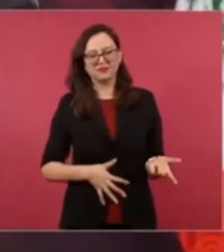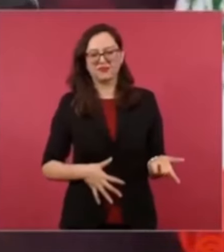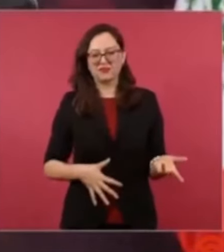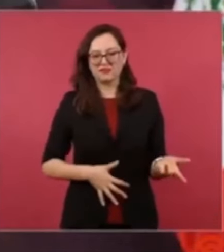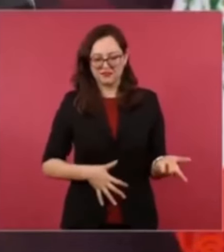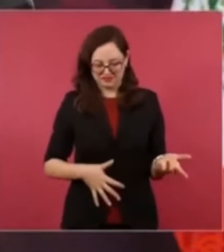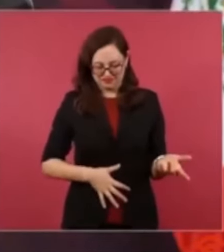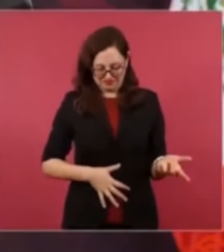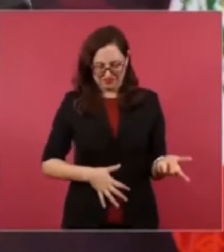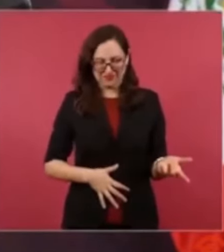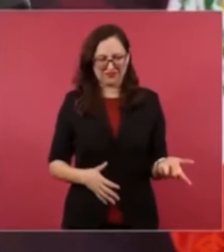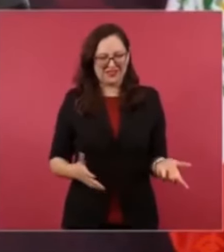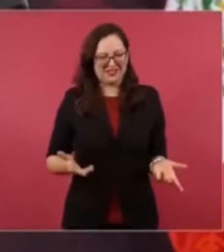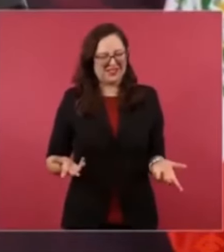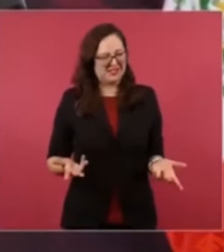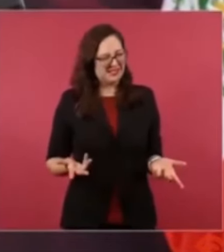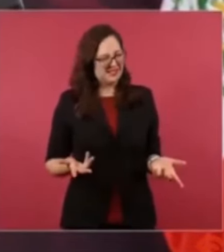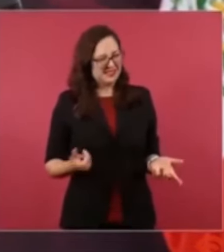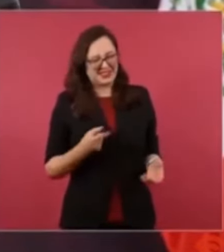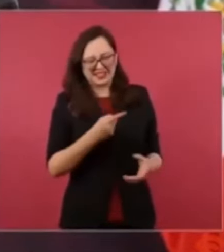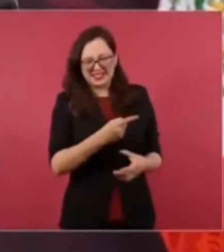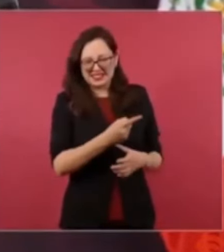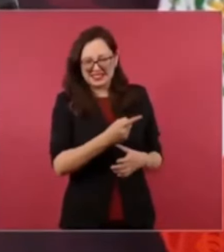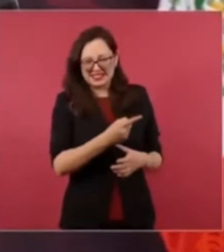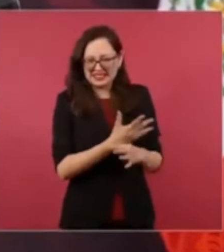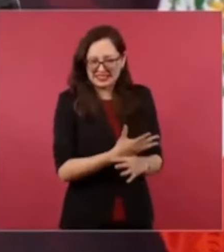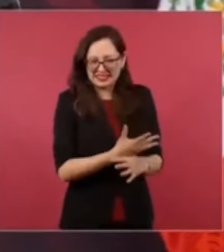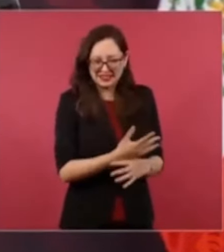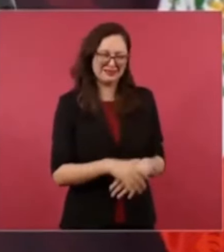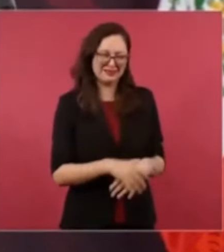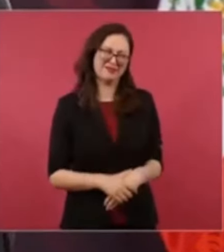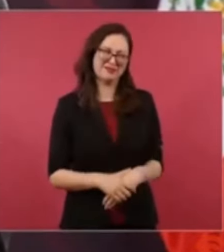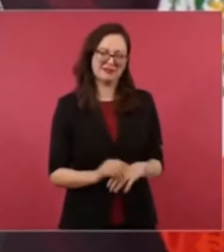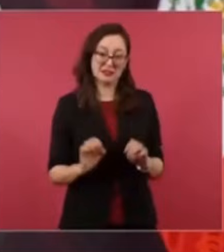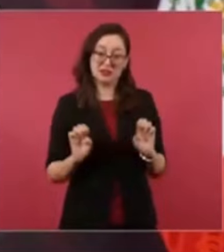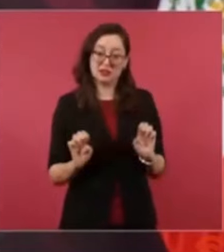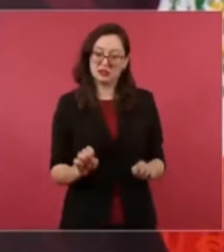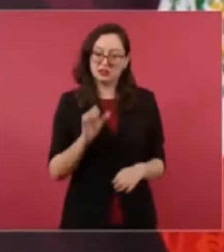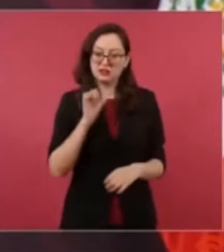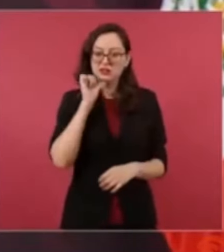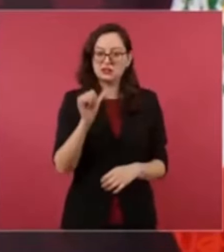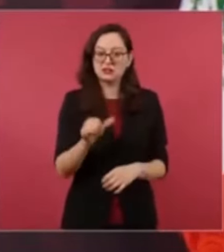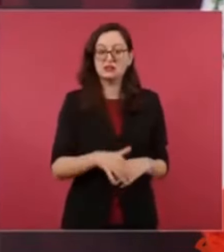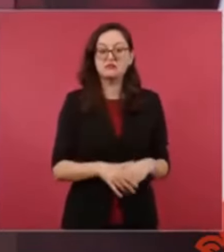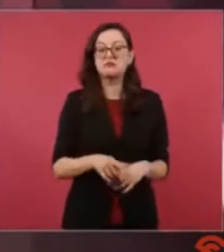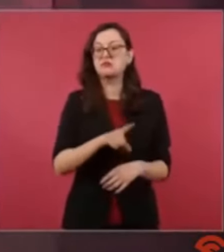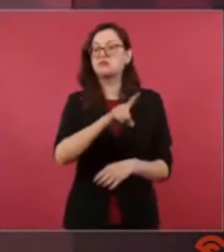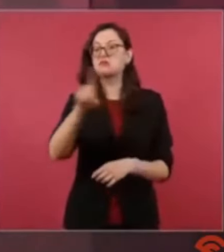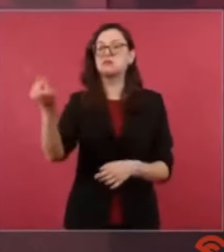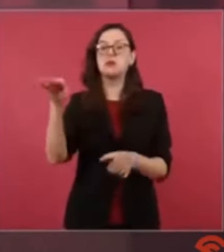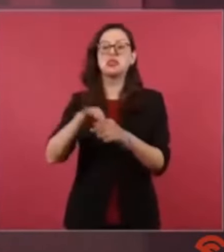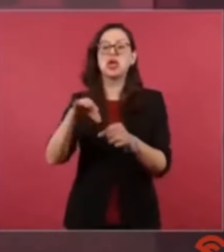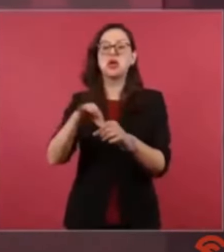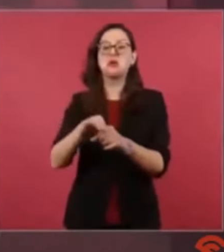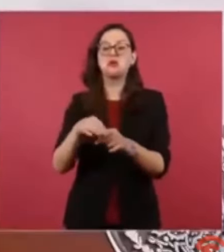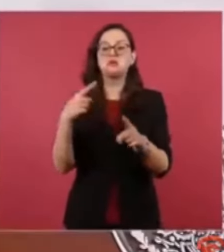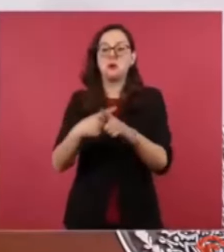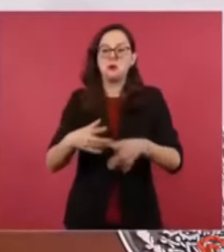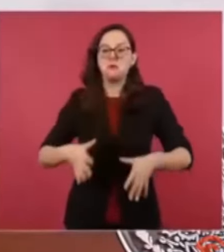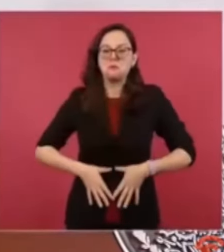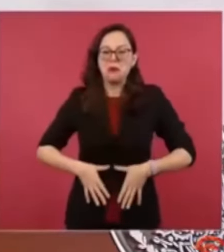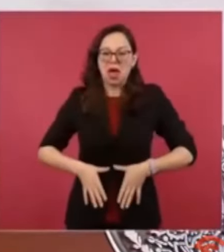esa expresión tan refinada, con la panza. Pues